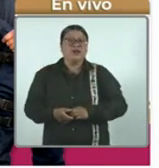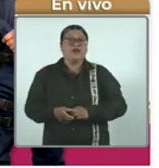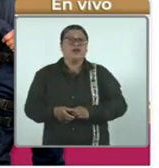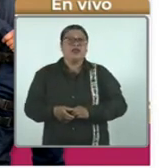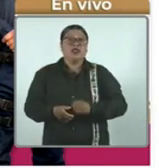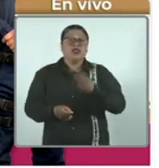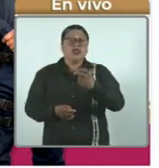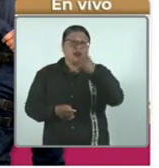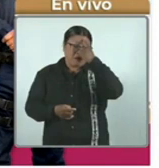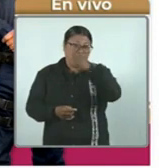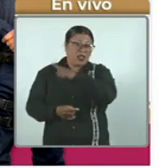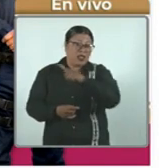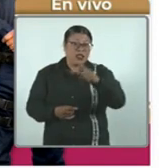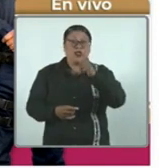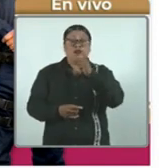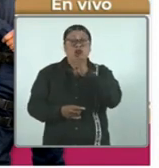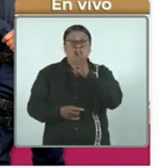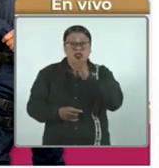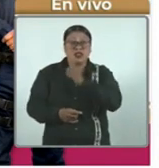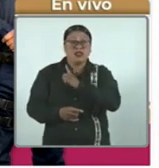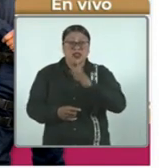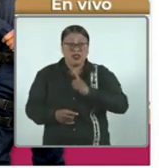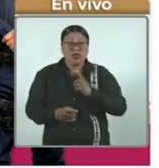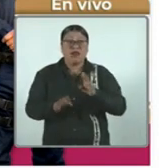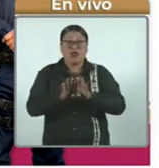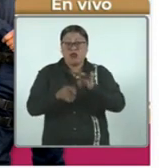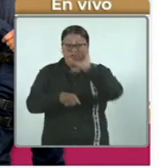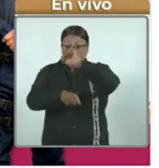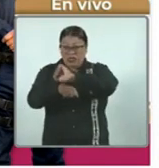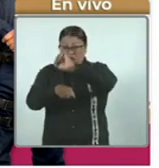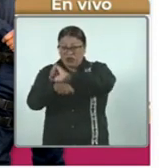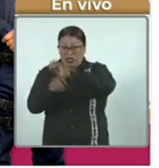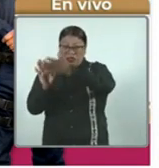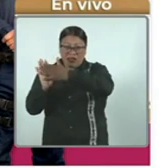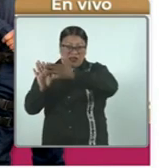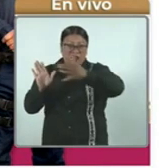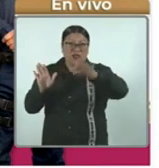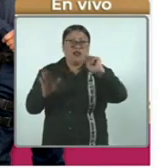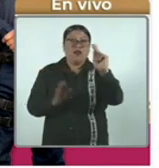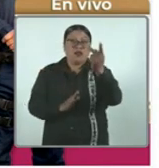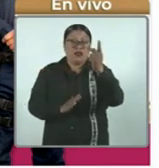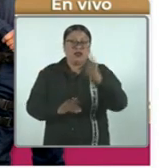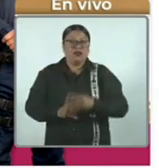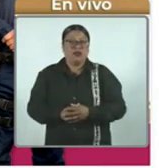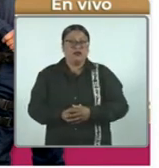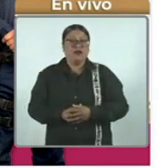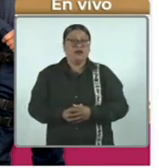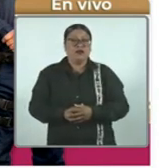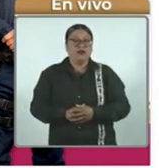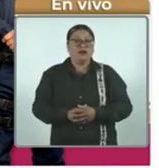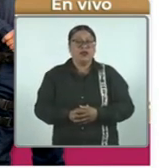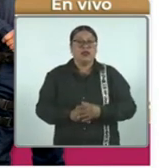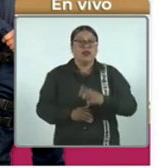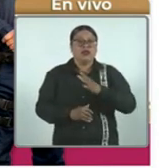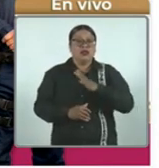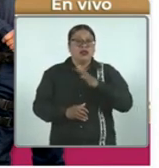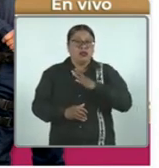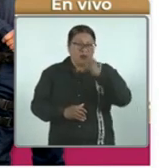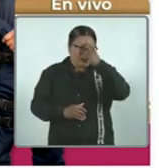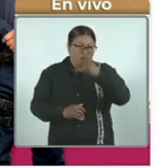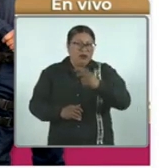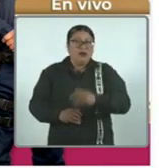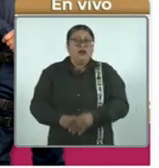para que la mayoría de nuestros policías tengan concluida desde la secundaria hasta la preparatoria. Y todos aquellos que se quieran profesionalizar